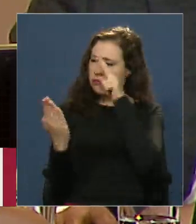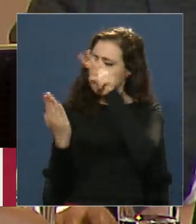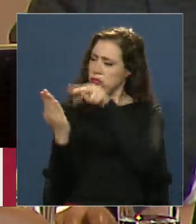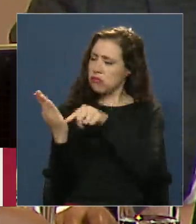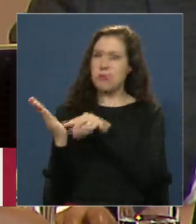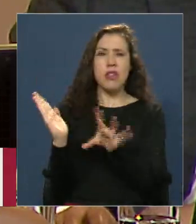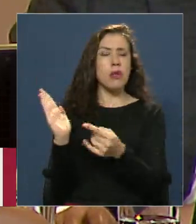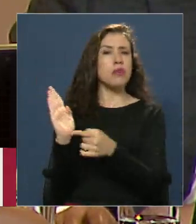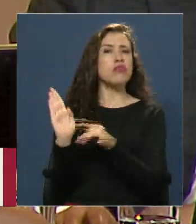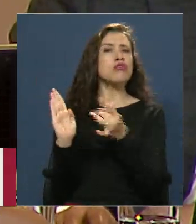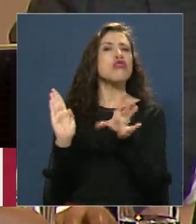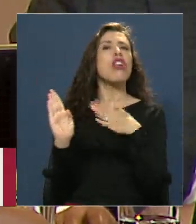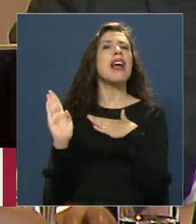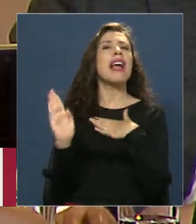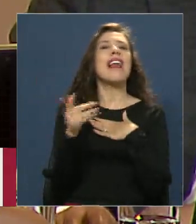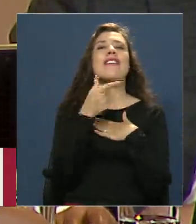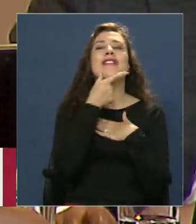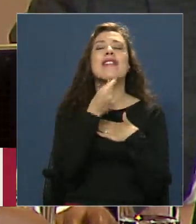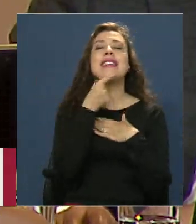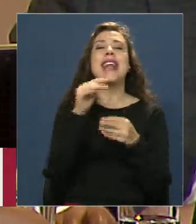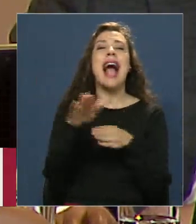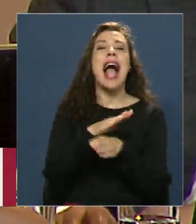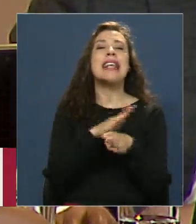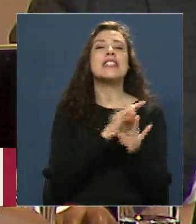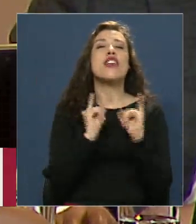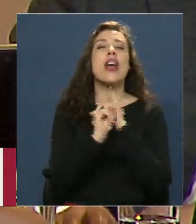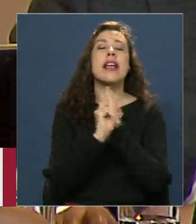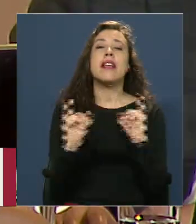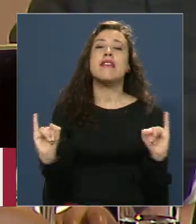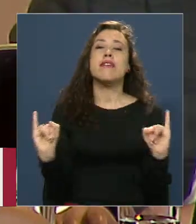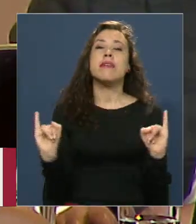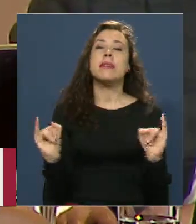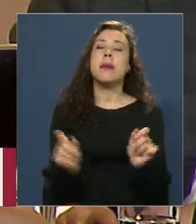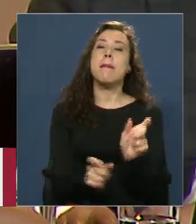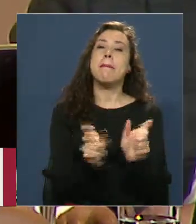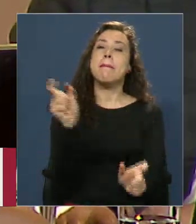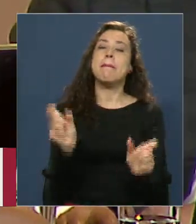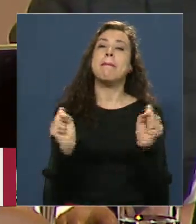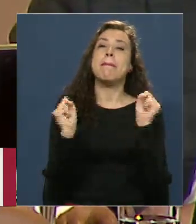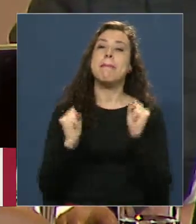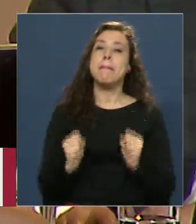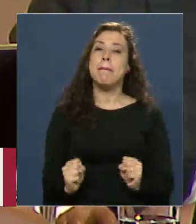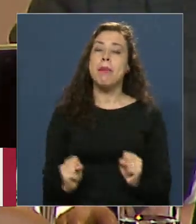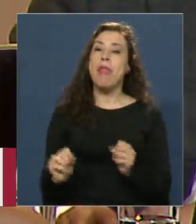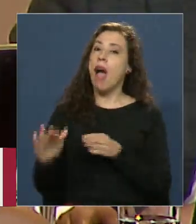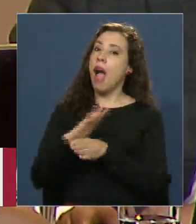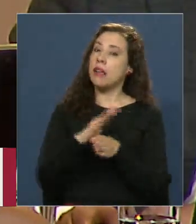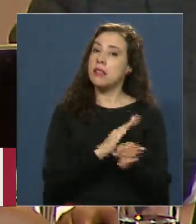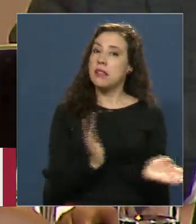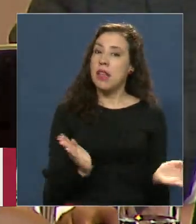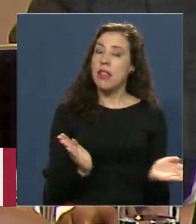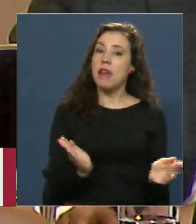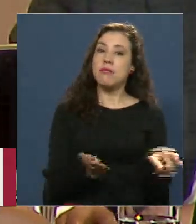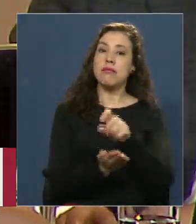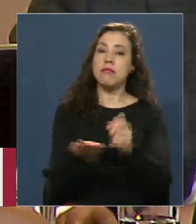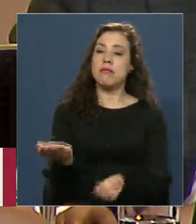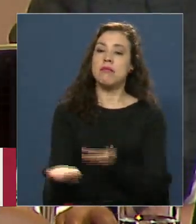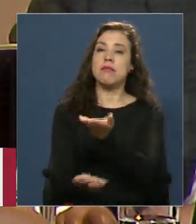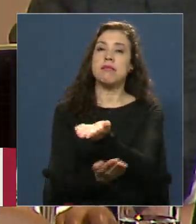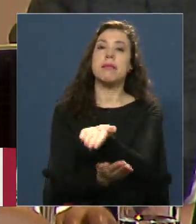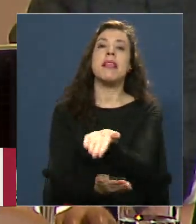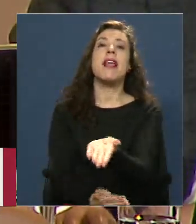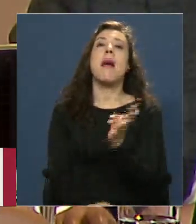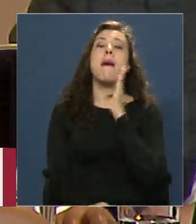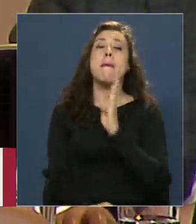que este proyecto solo pretende facilitar el acceso a la información para que las personas puedan acceder a la postulación de beneficios